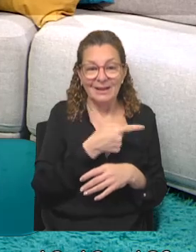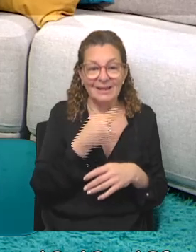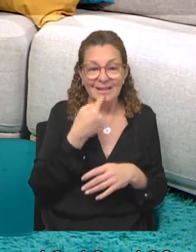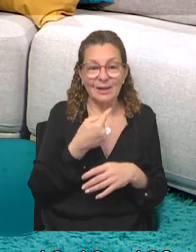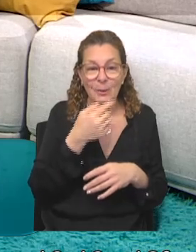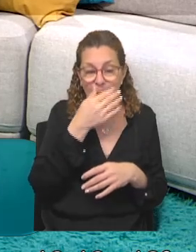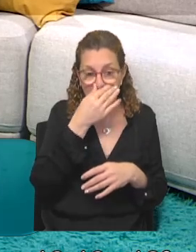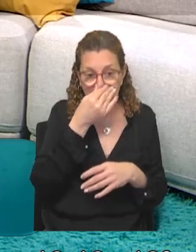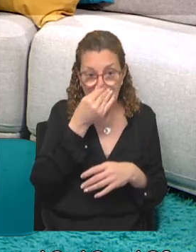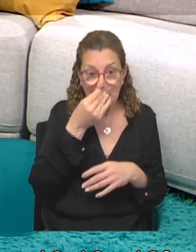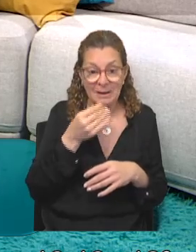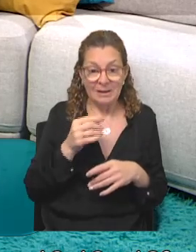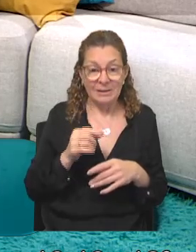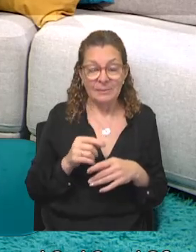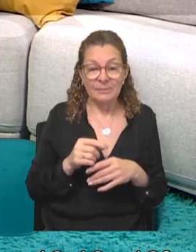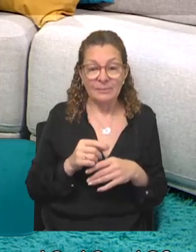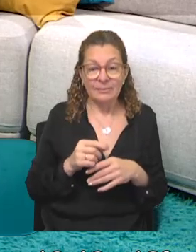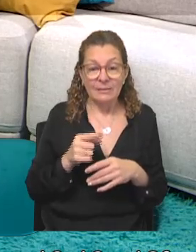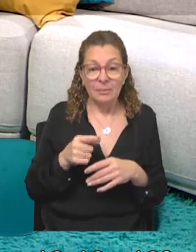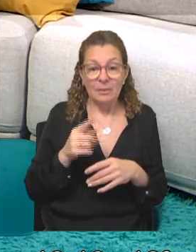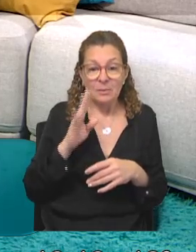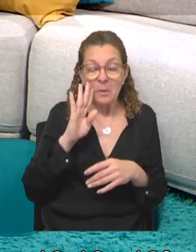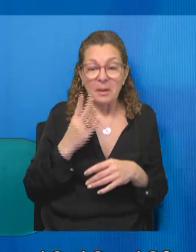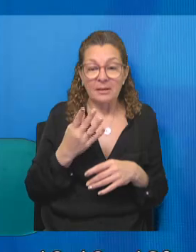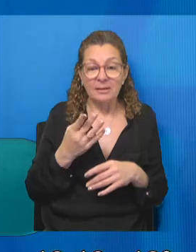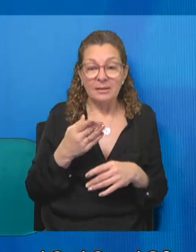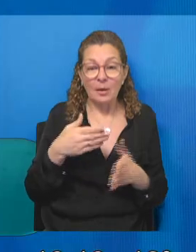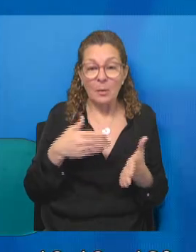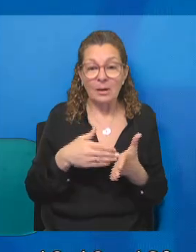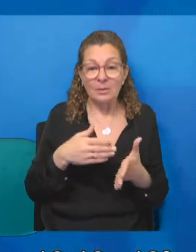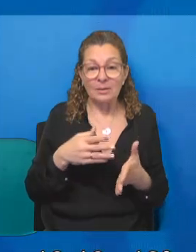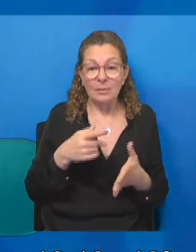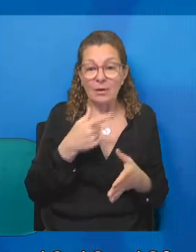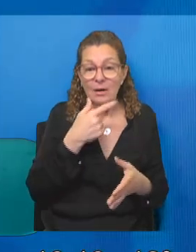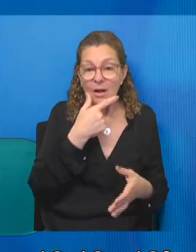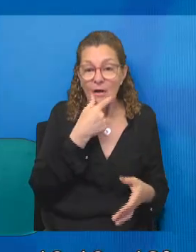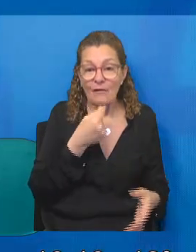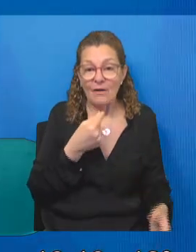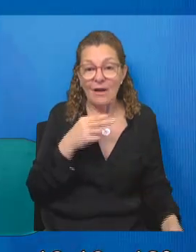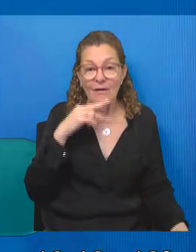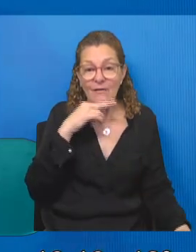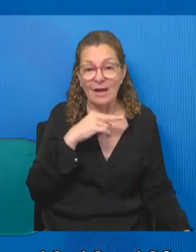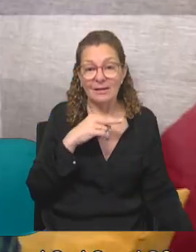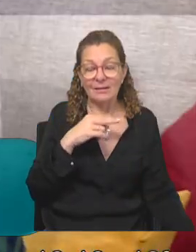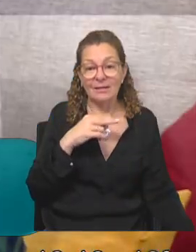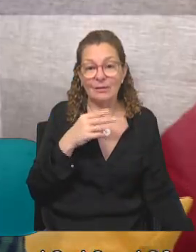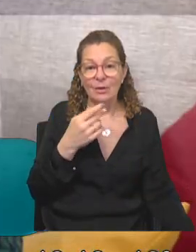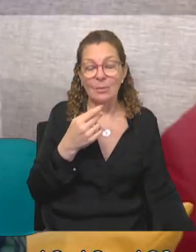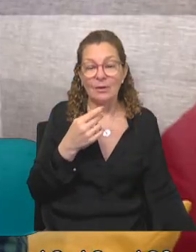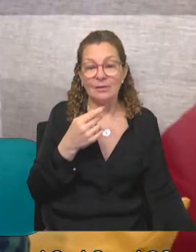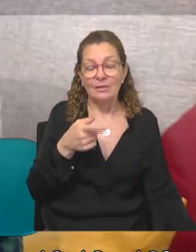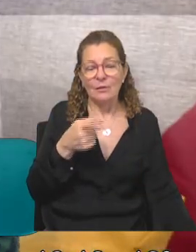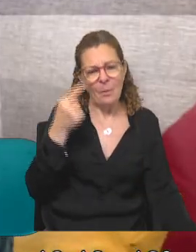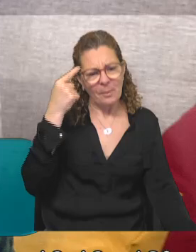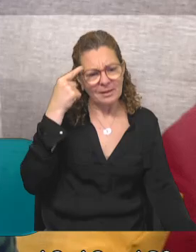ahora sí, contanos, que es normal. Pero pará, porque también hay un límite muy sutil entre la falsa modestia y creérsela. Sí. Porque si vos te